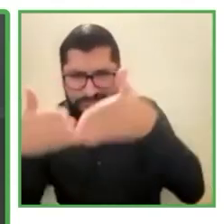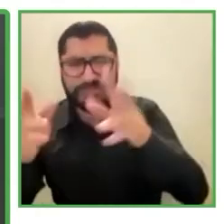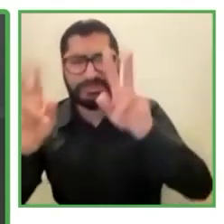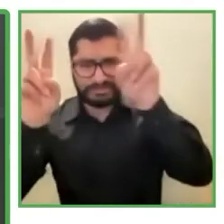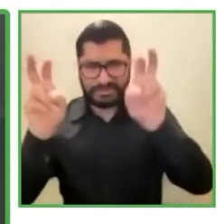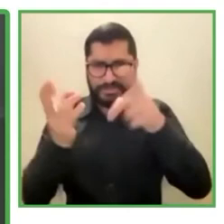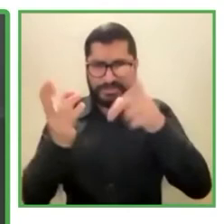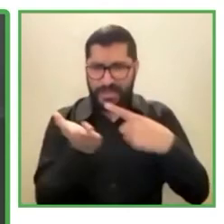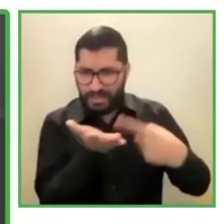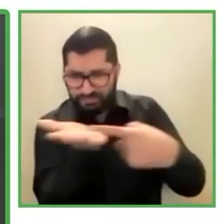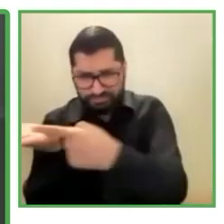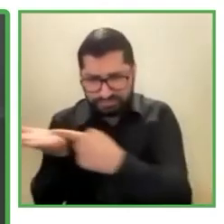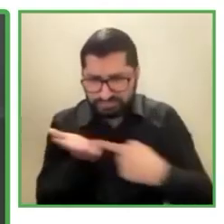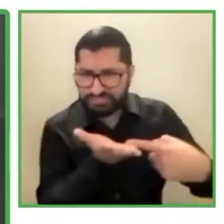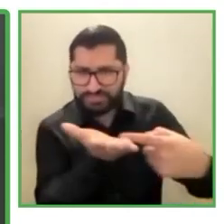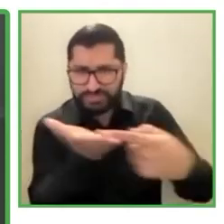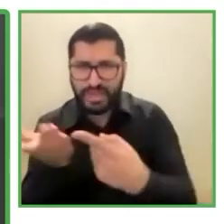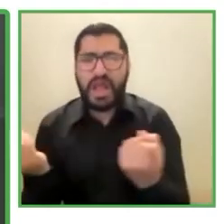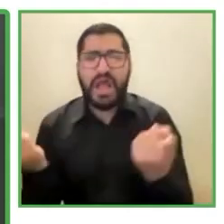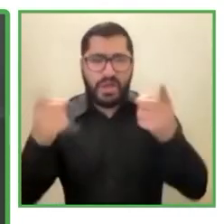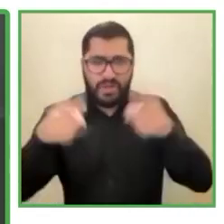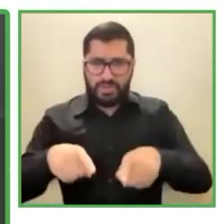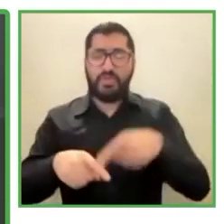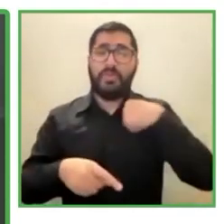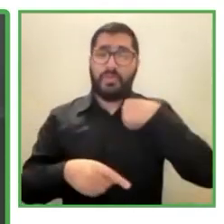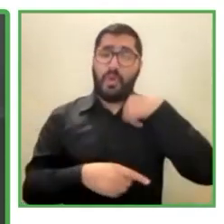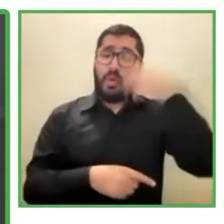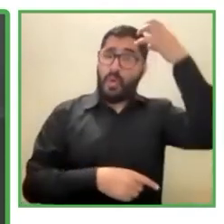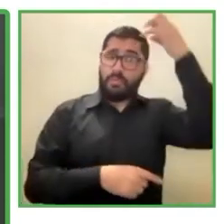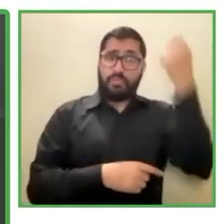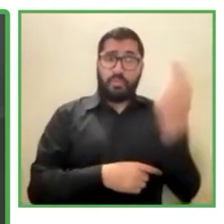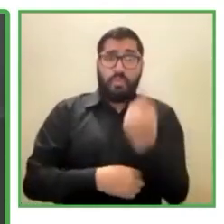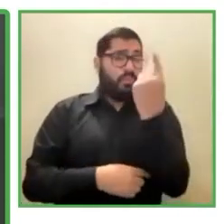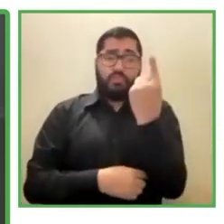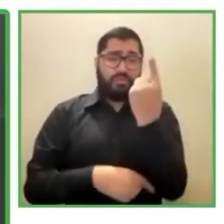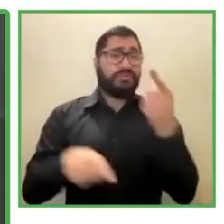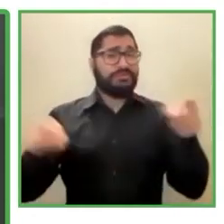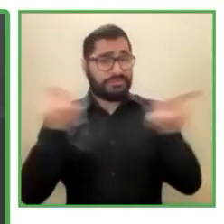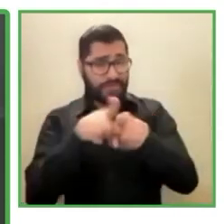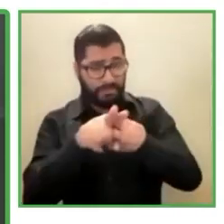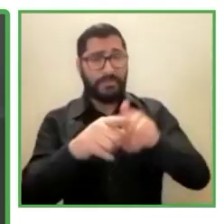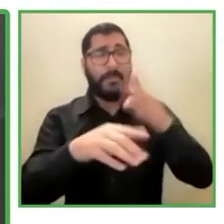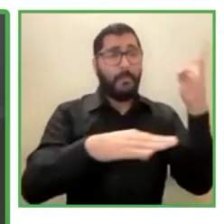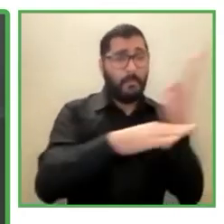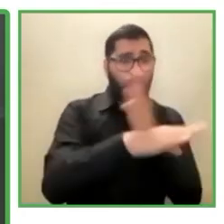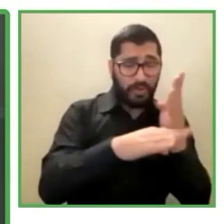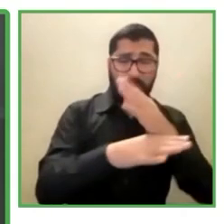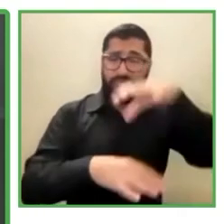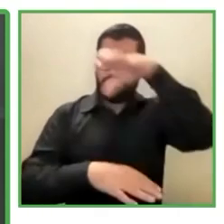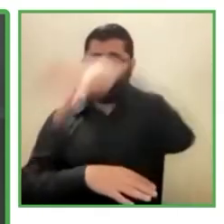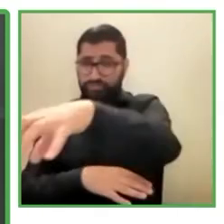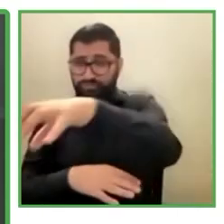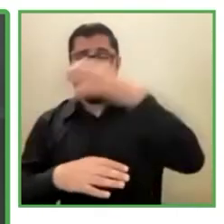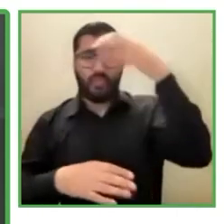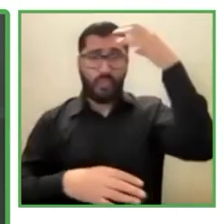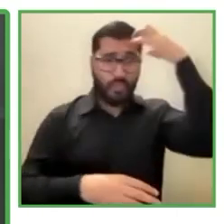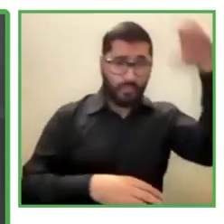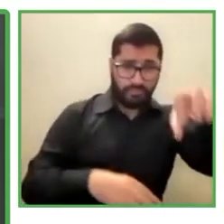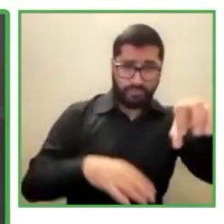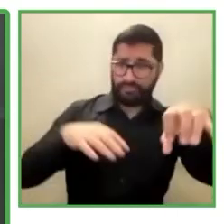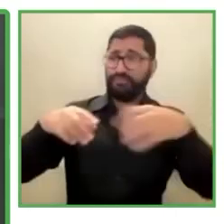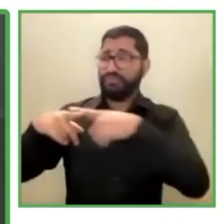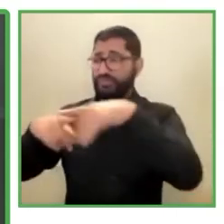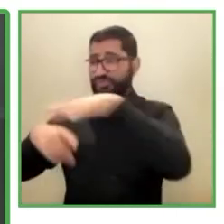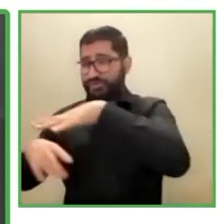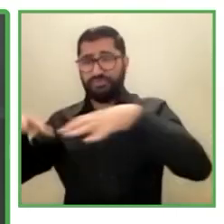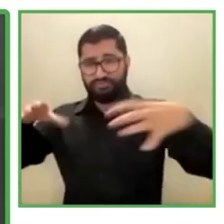para gobiernos, sino también para las empresas y las organizaciones de trabajadores. Este llamado para la acción tiene un